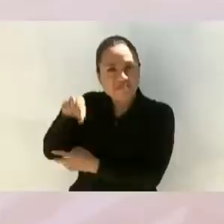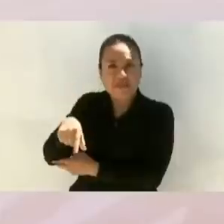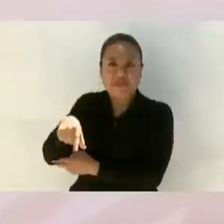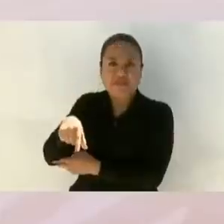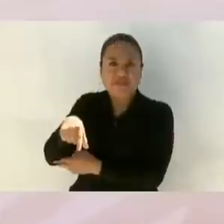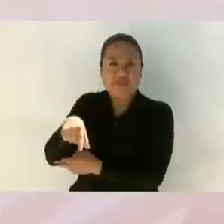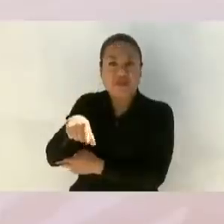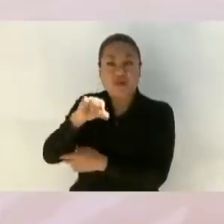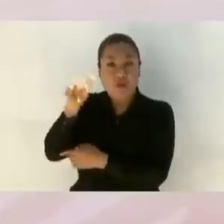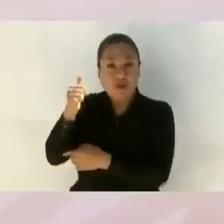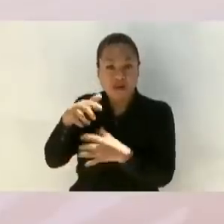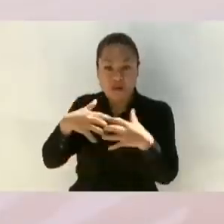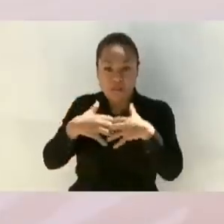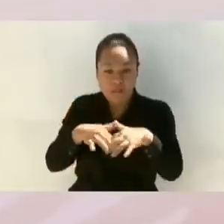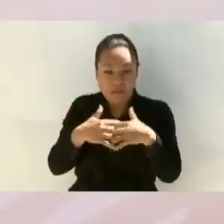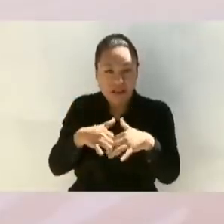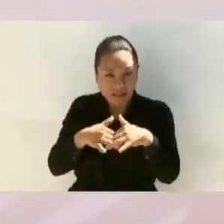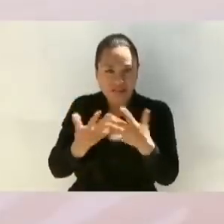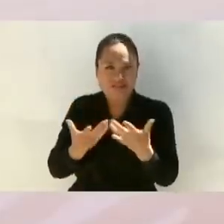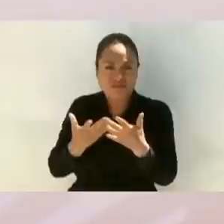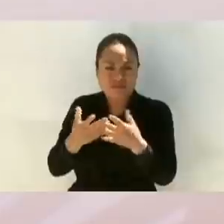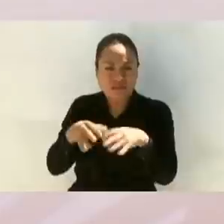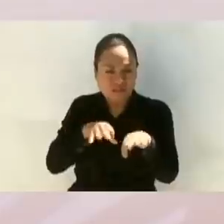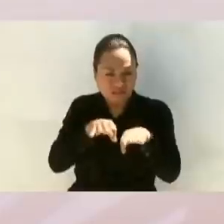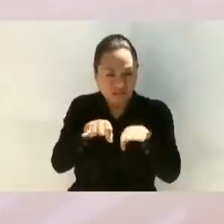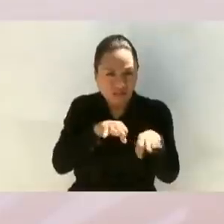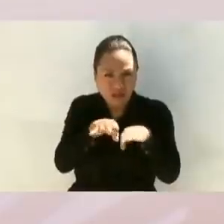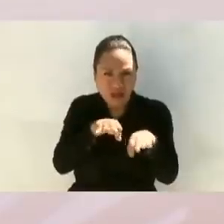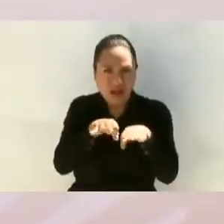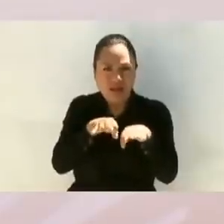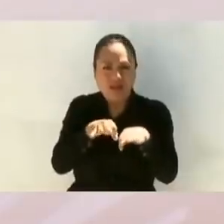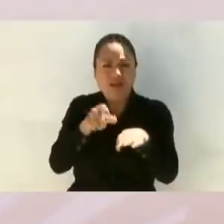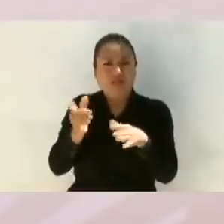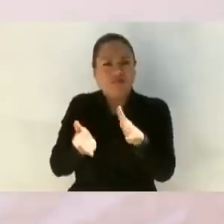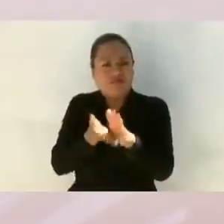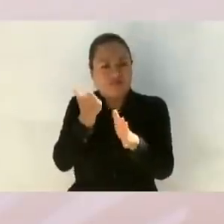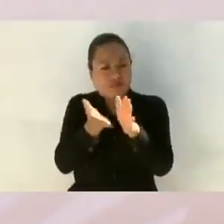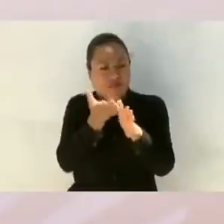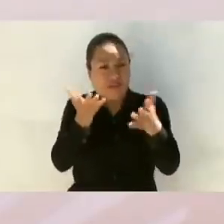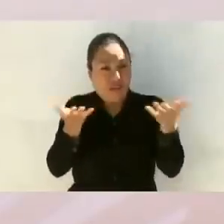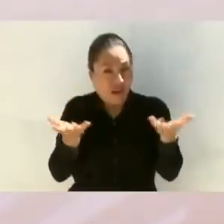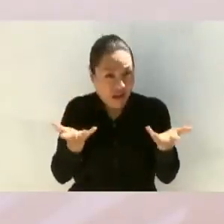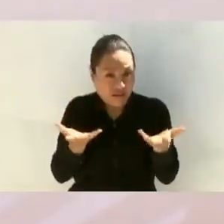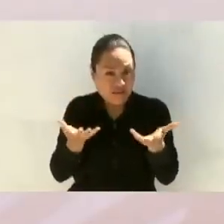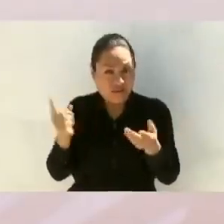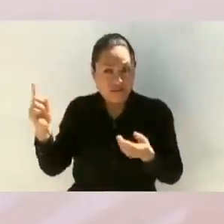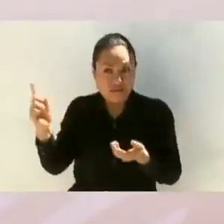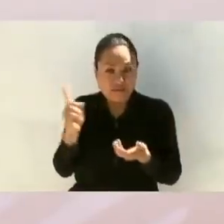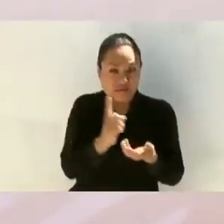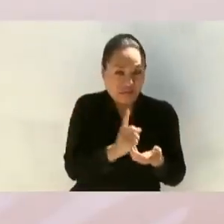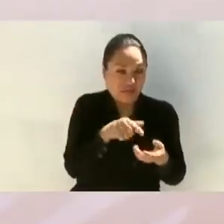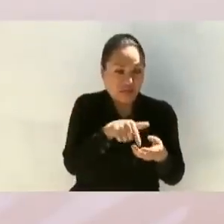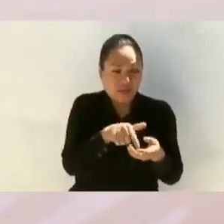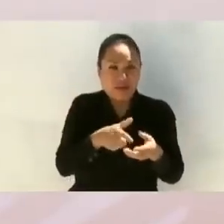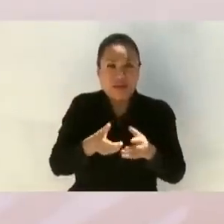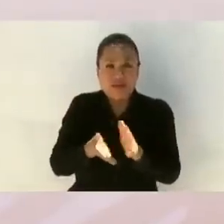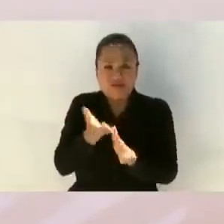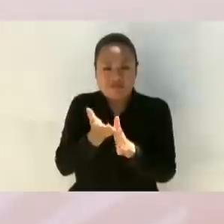constructoras las que hacen el camino,